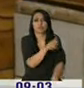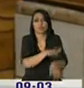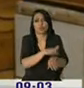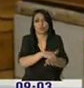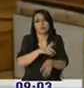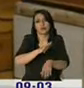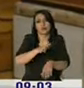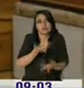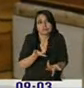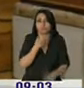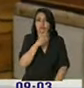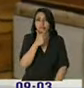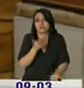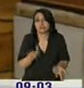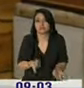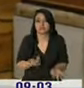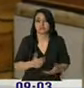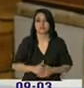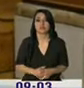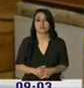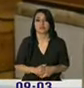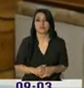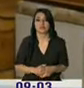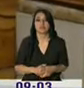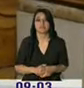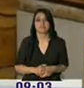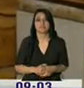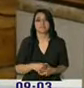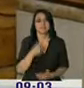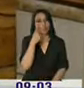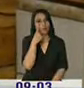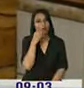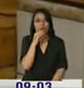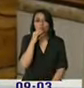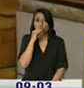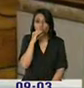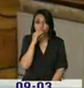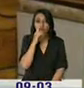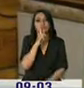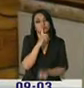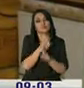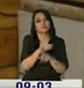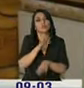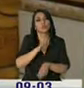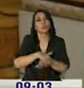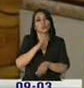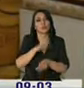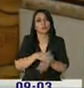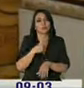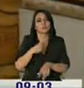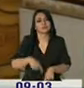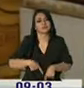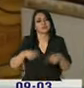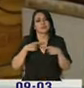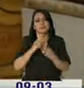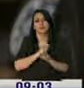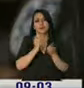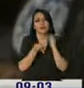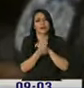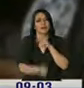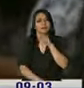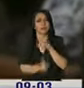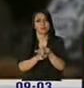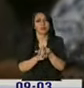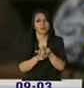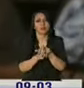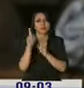Y él estaba ebrio, sí, porque la prueba de alcoholemia salió y sinceramente mi vida cambió desde ese rato. Su sueño